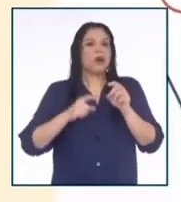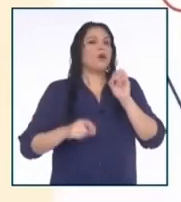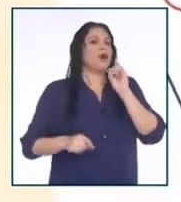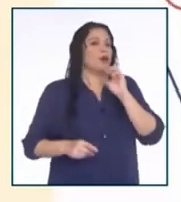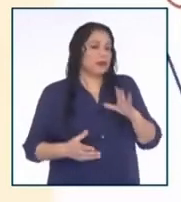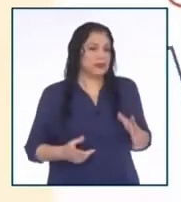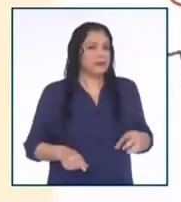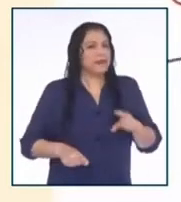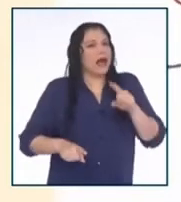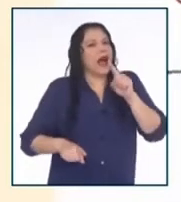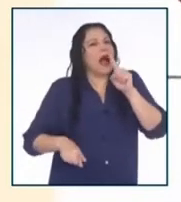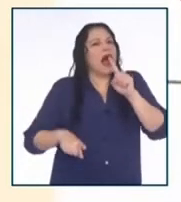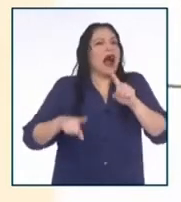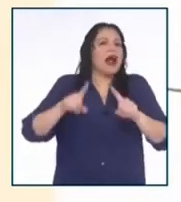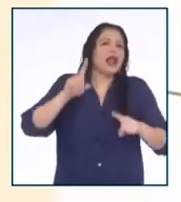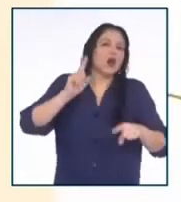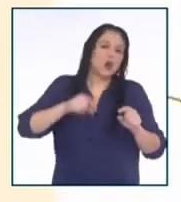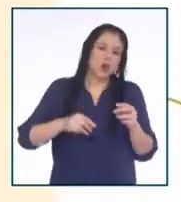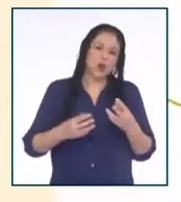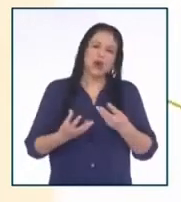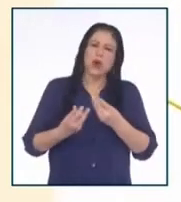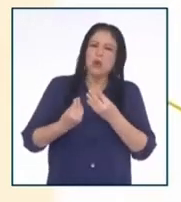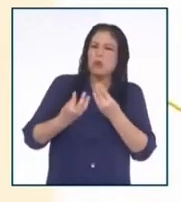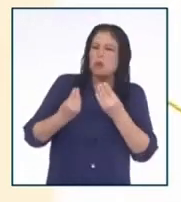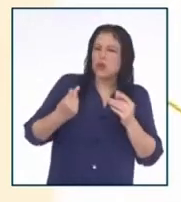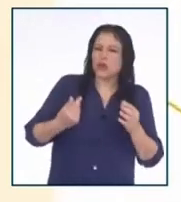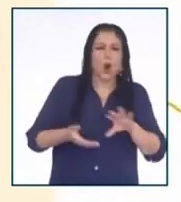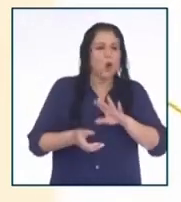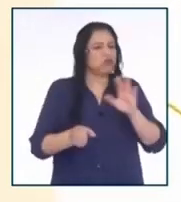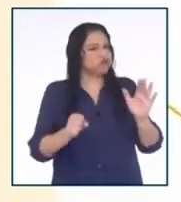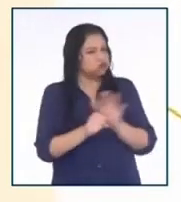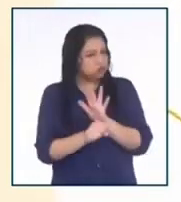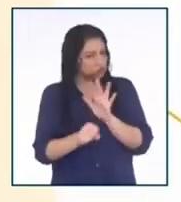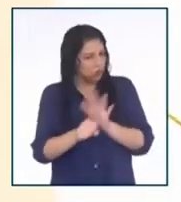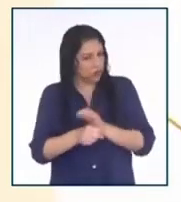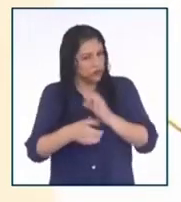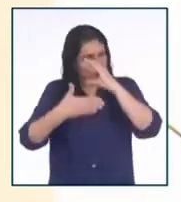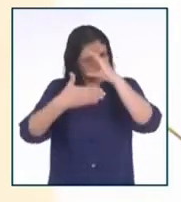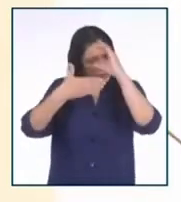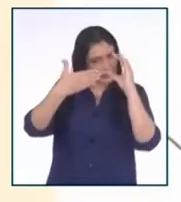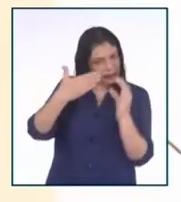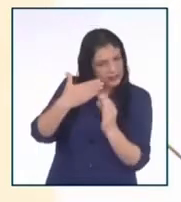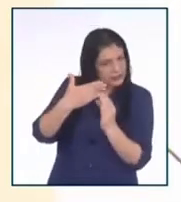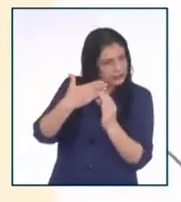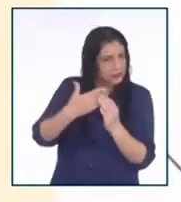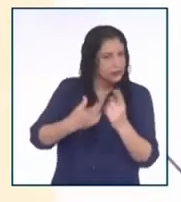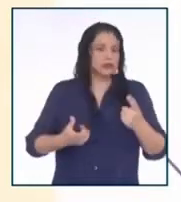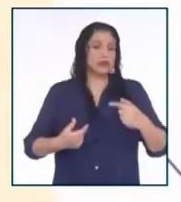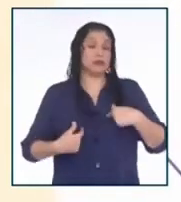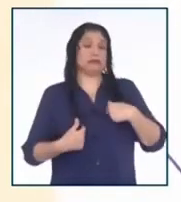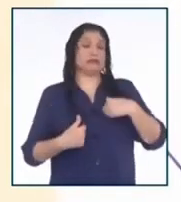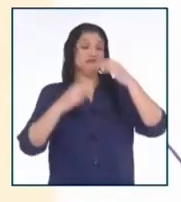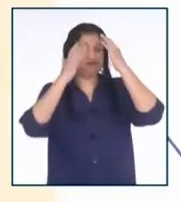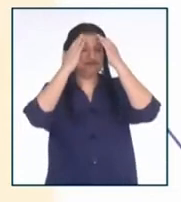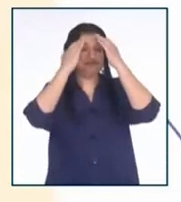dice algunas, varias o todas sus características,